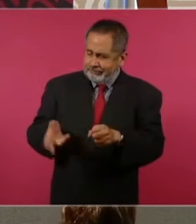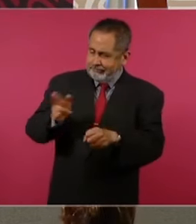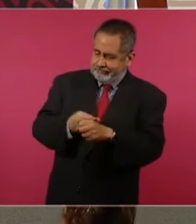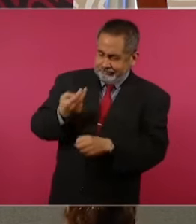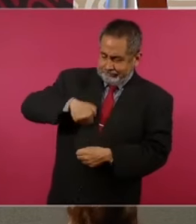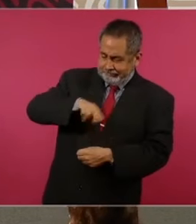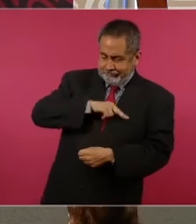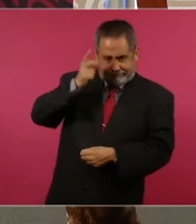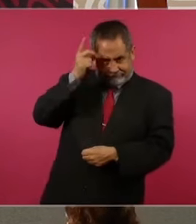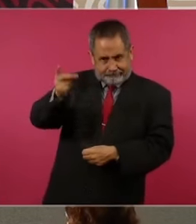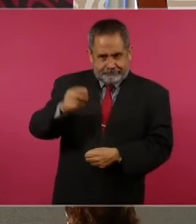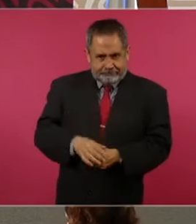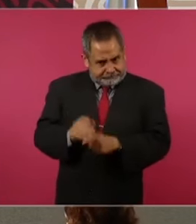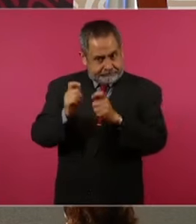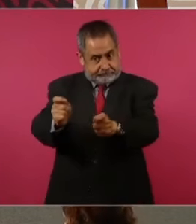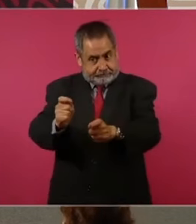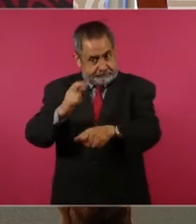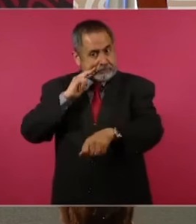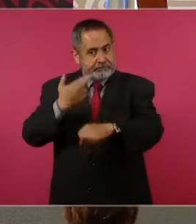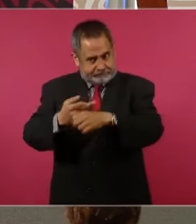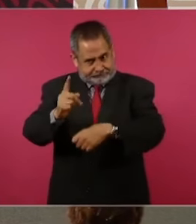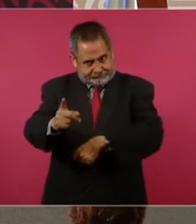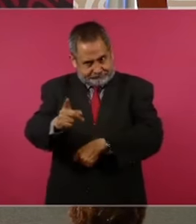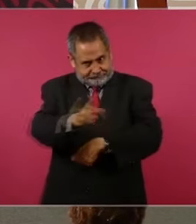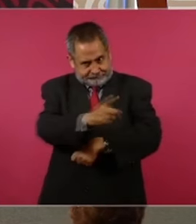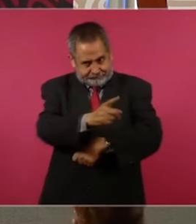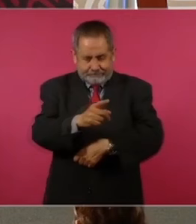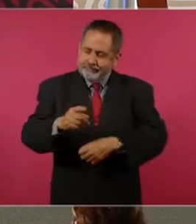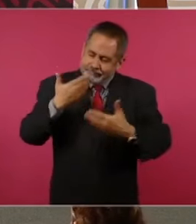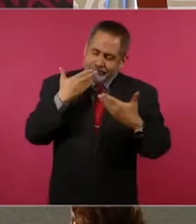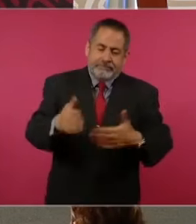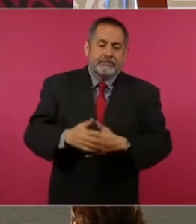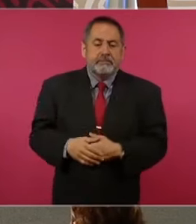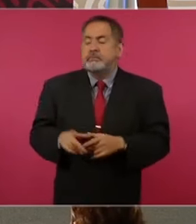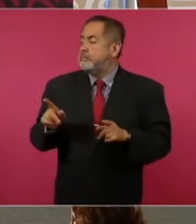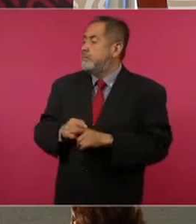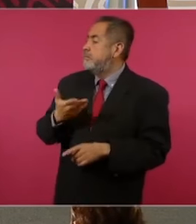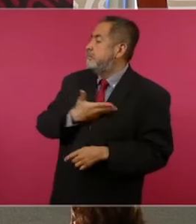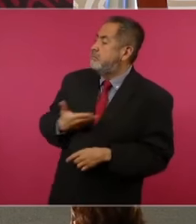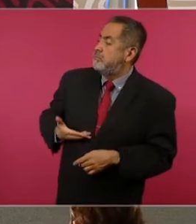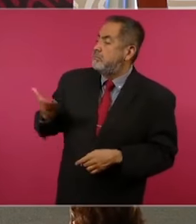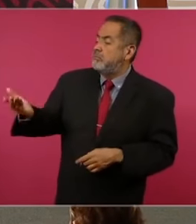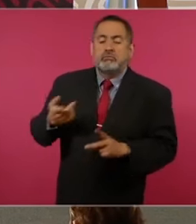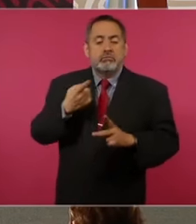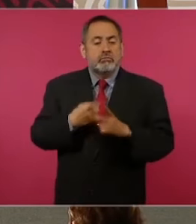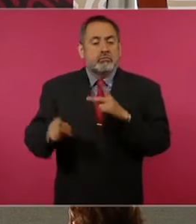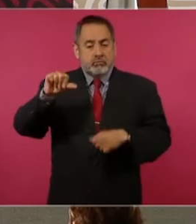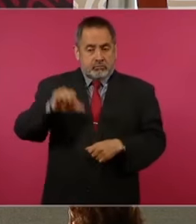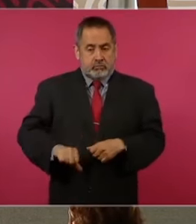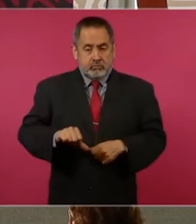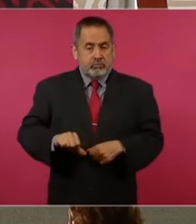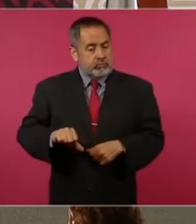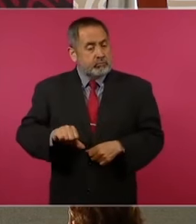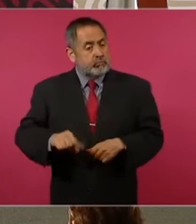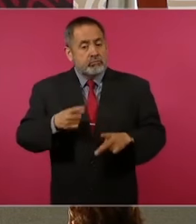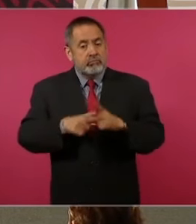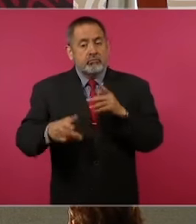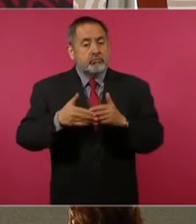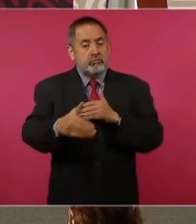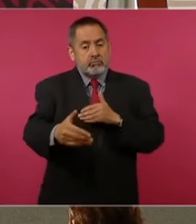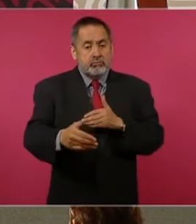gracias y les encargamos mucho este esfuerzo. Señor presidente, pues a partir de hoy